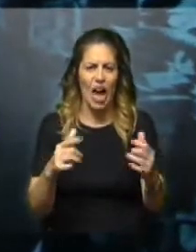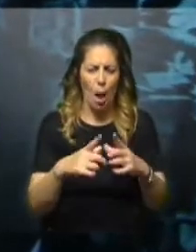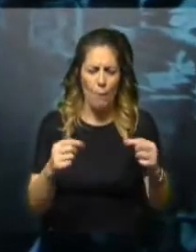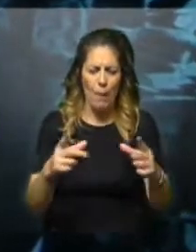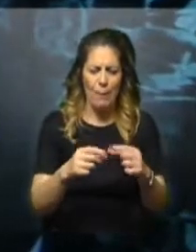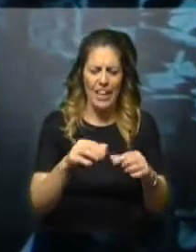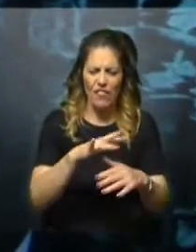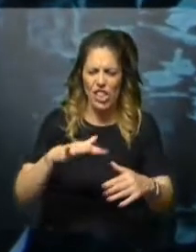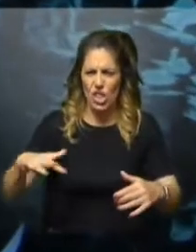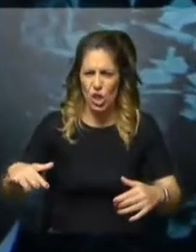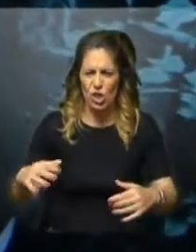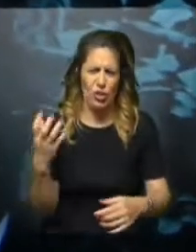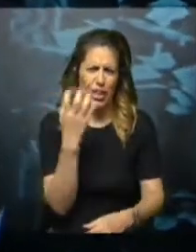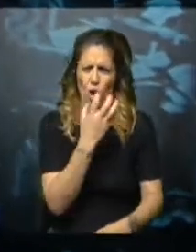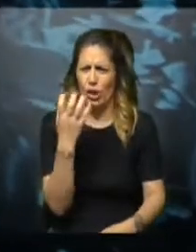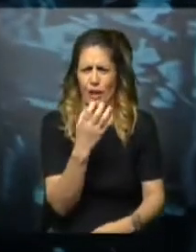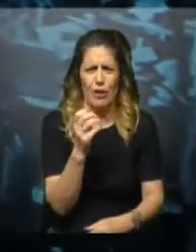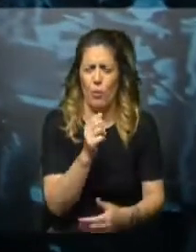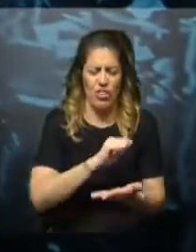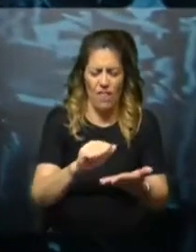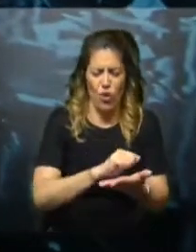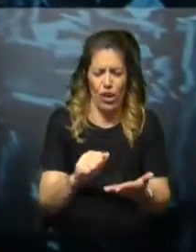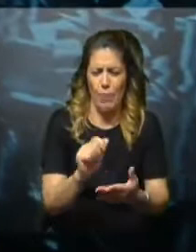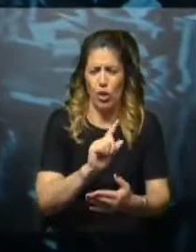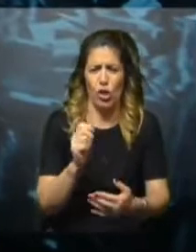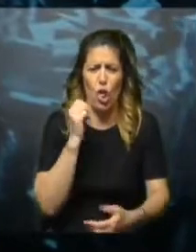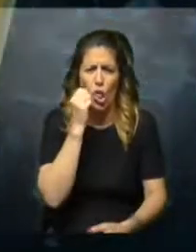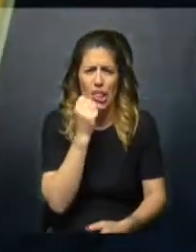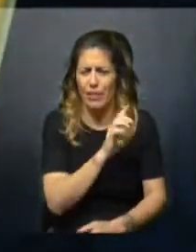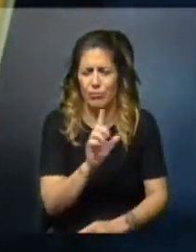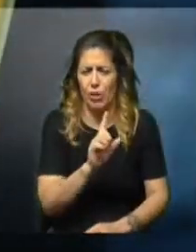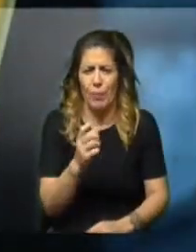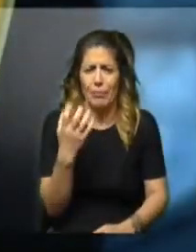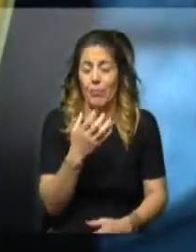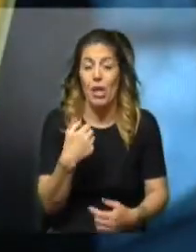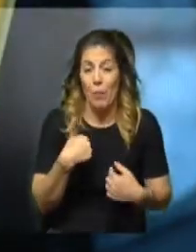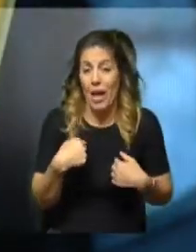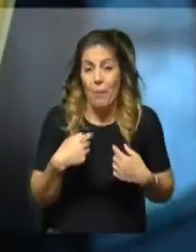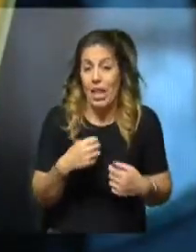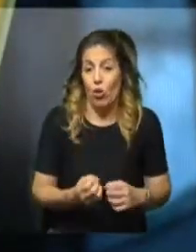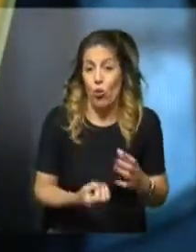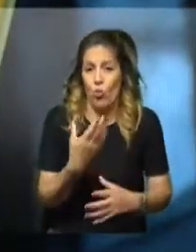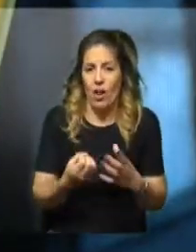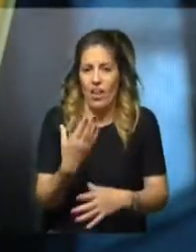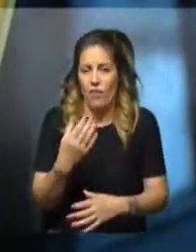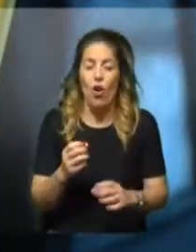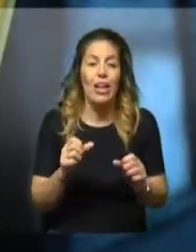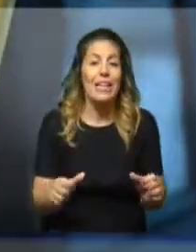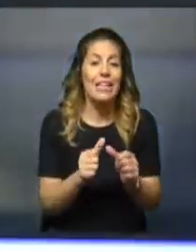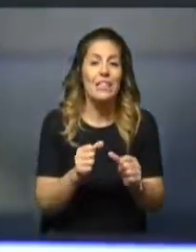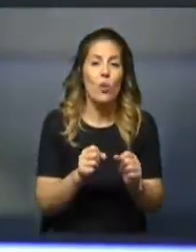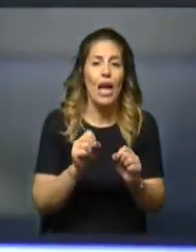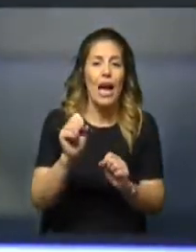horrible no podías borrar porque se quedaba todo negro una con un espanto Pero bueno para mí era todo era todo novedoso llegué a hacer una exposición de